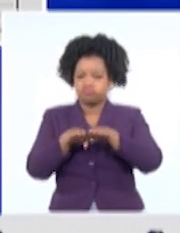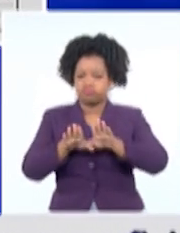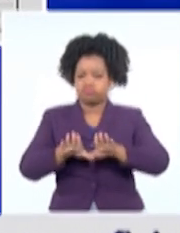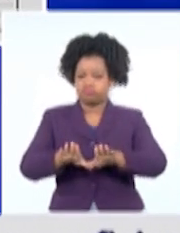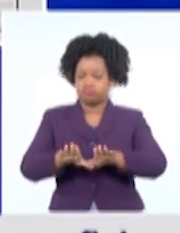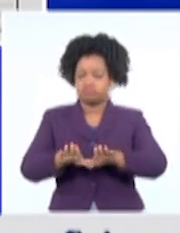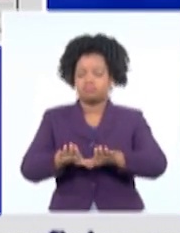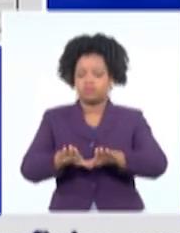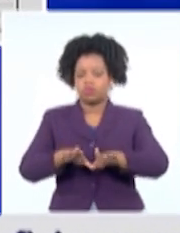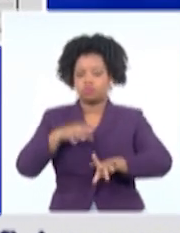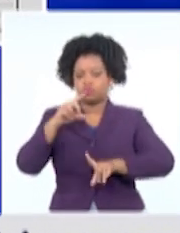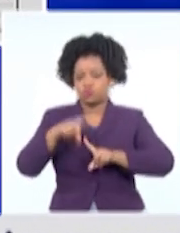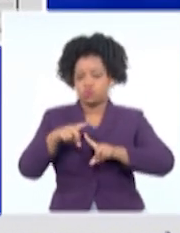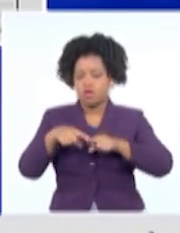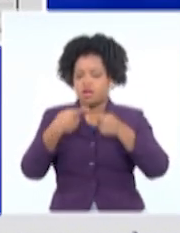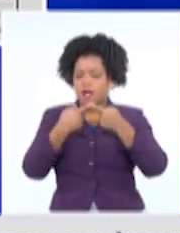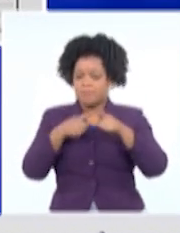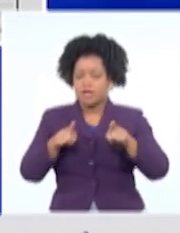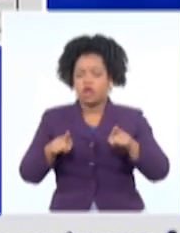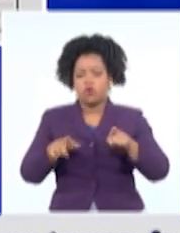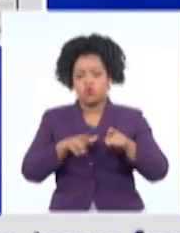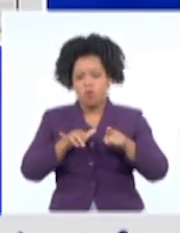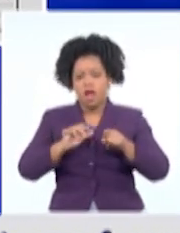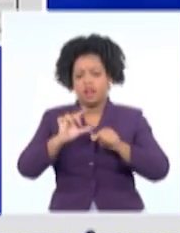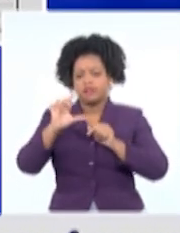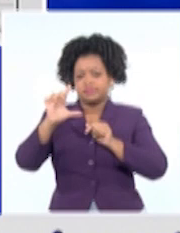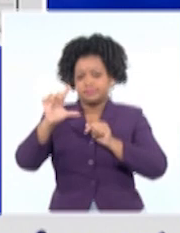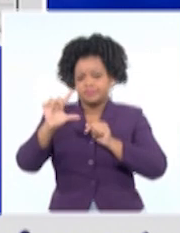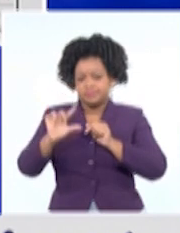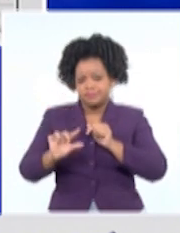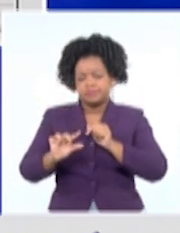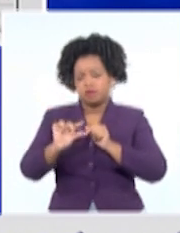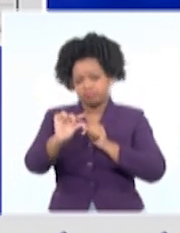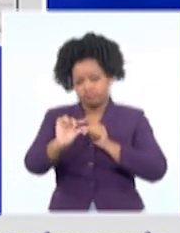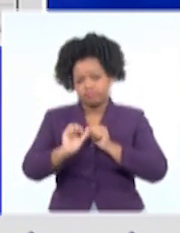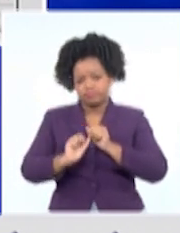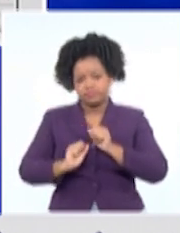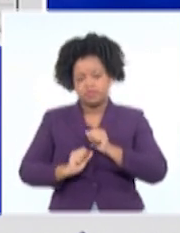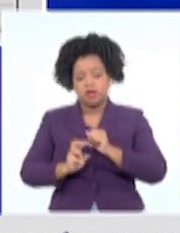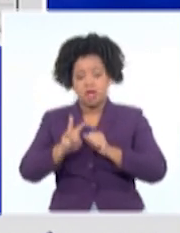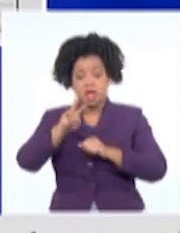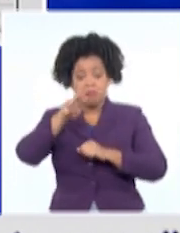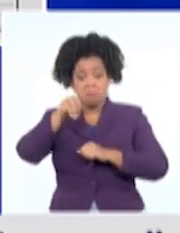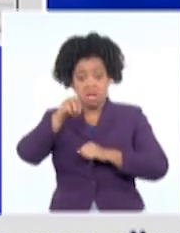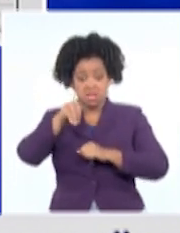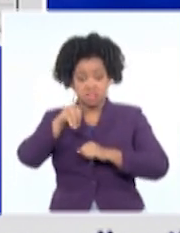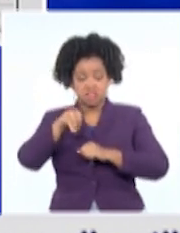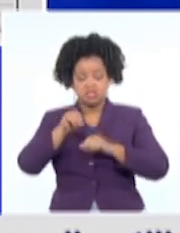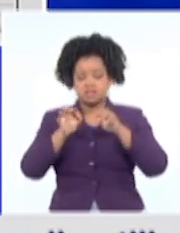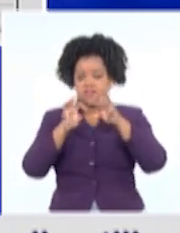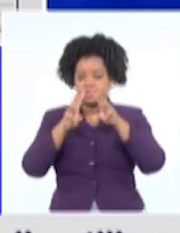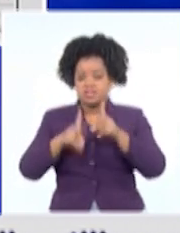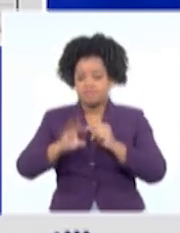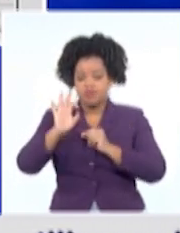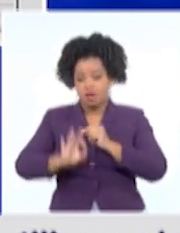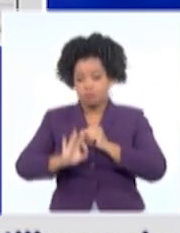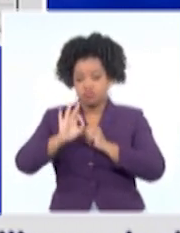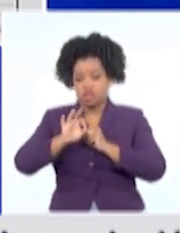meseta, aunque realmente va disminuyendo. Manatí con una tasa de incidencia de